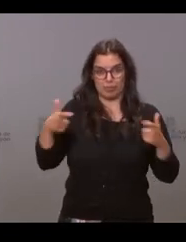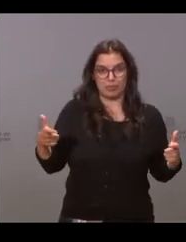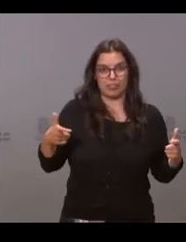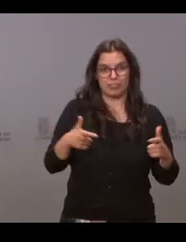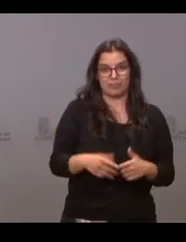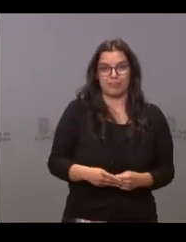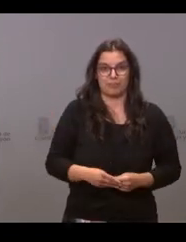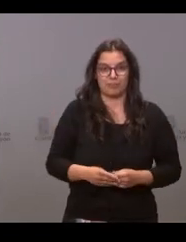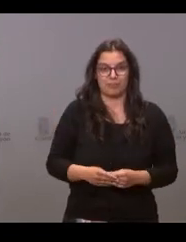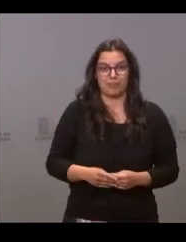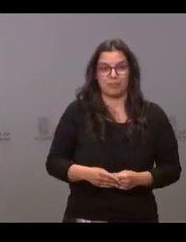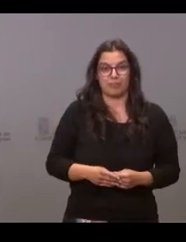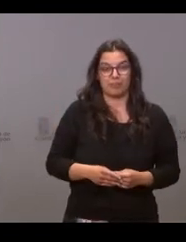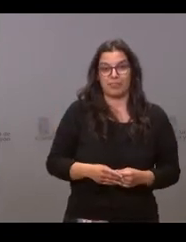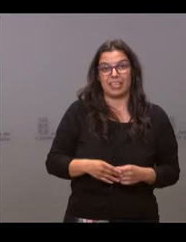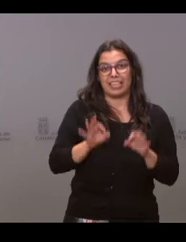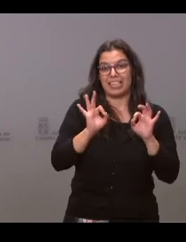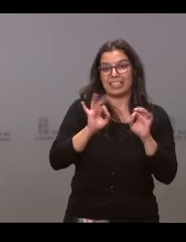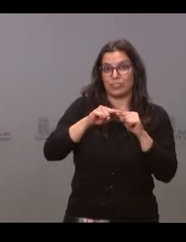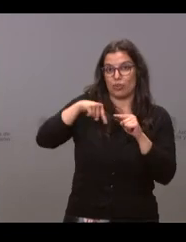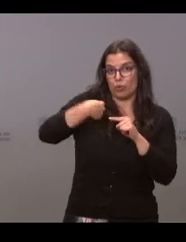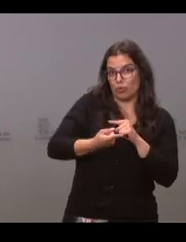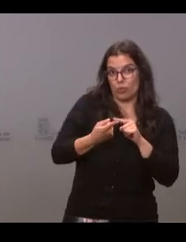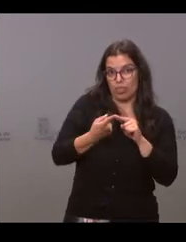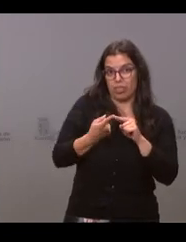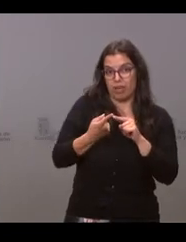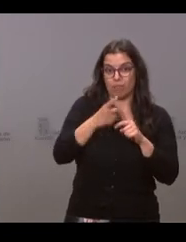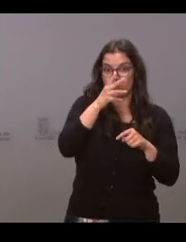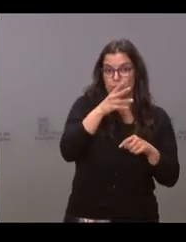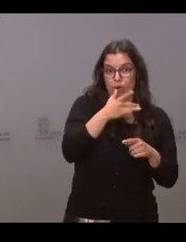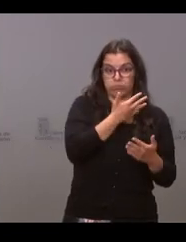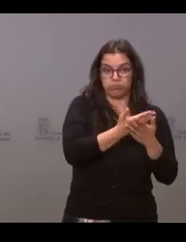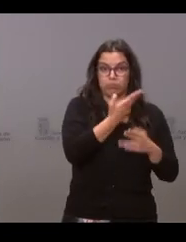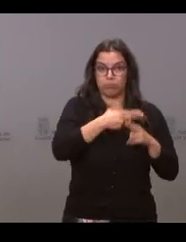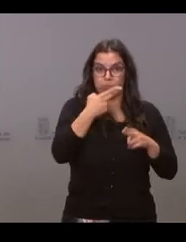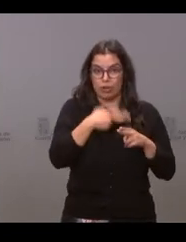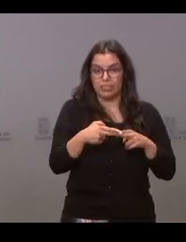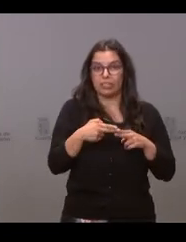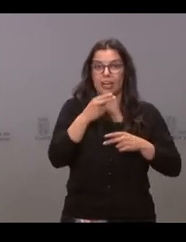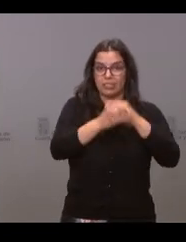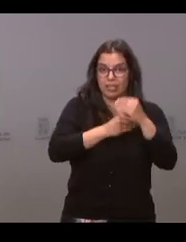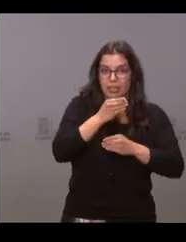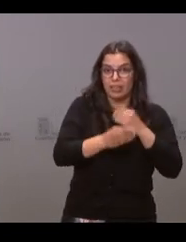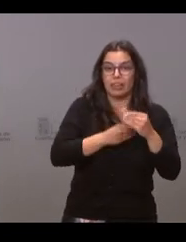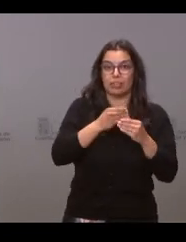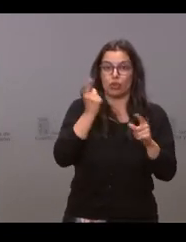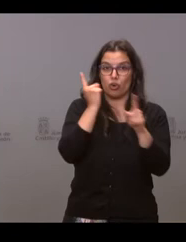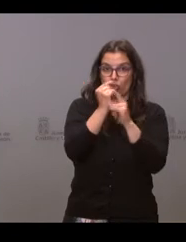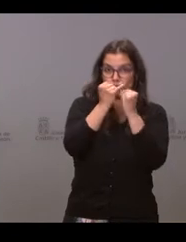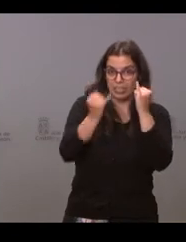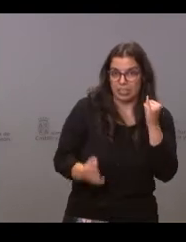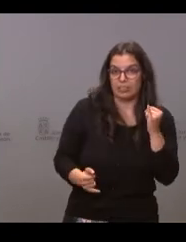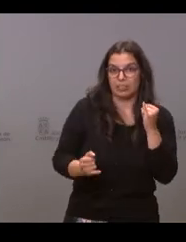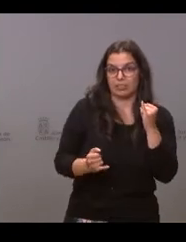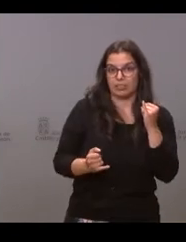empleo y yo creo que viene como consecuencia de esas políticas que se están abordando frente a la crisis muy